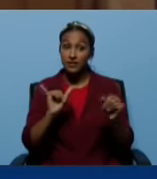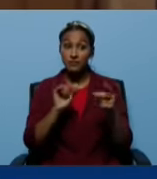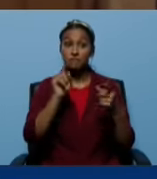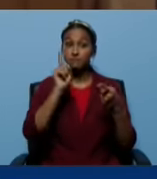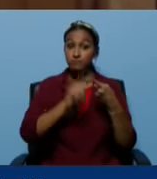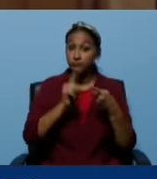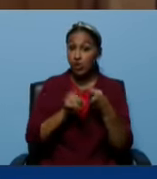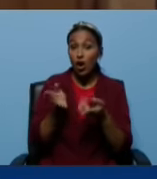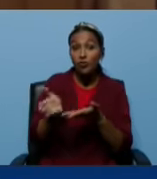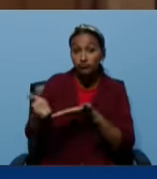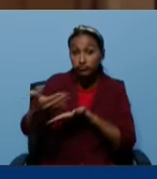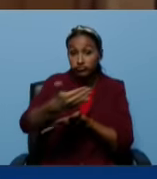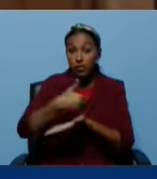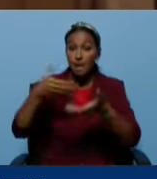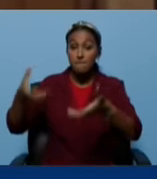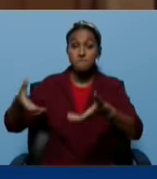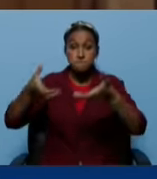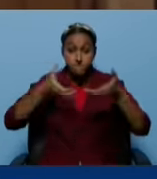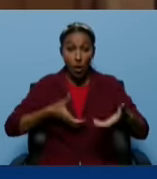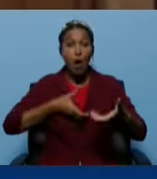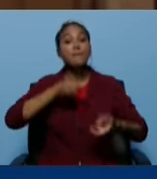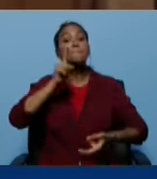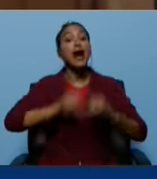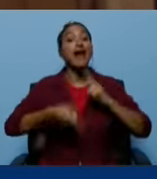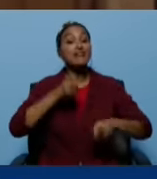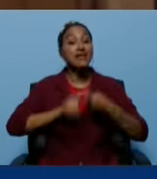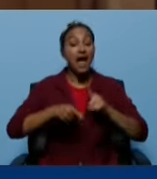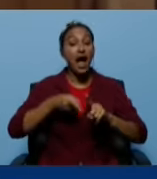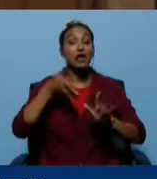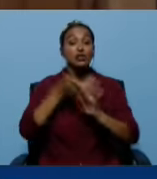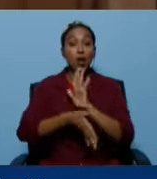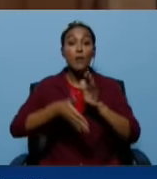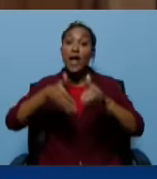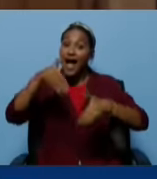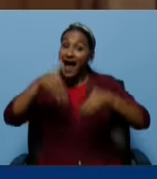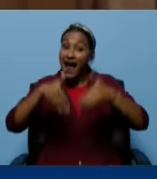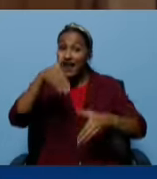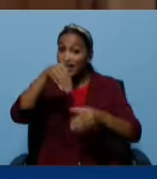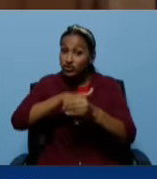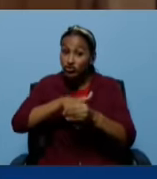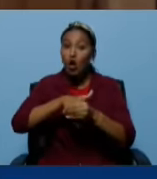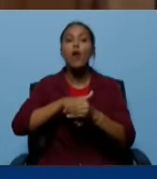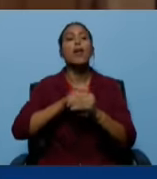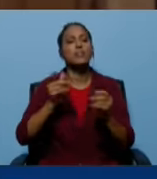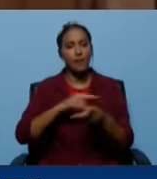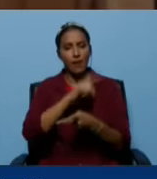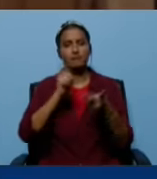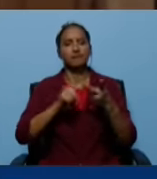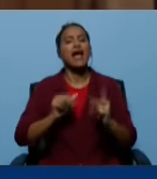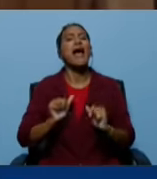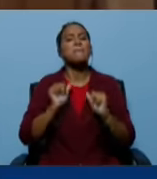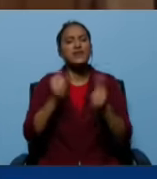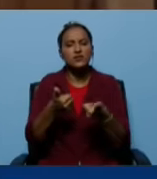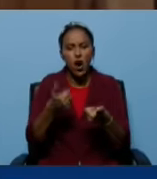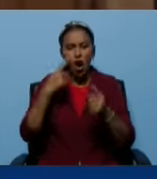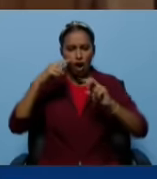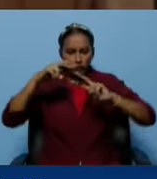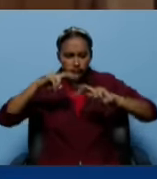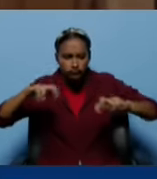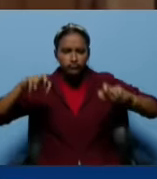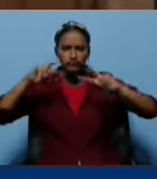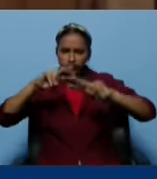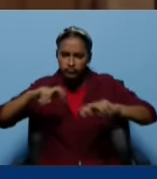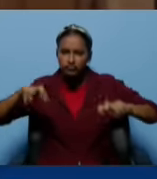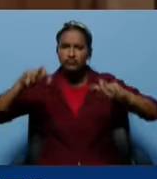distintas pruebas, los distintos materiales probatorios electorales, se inició un proceso de peritaje y un proceso de verificación